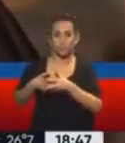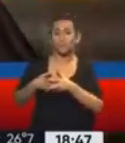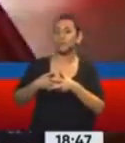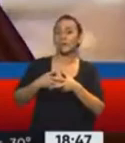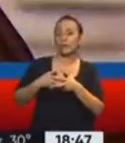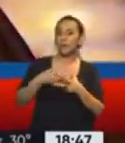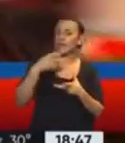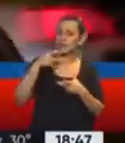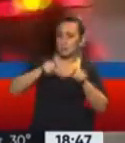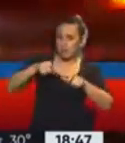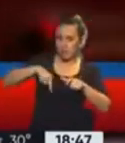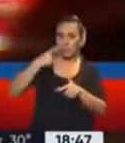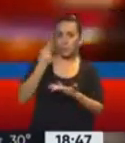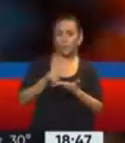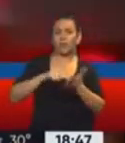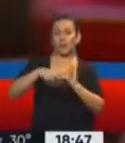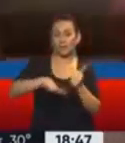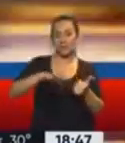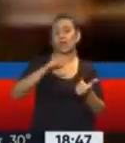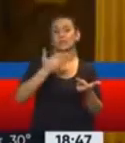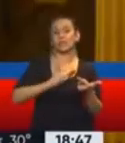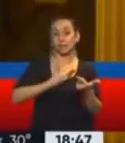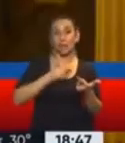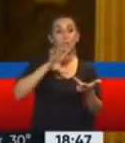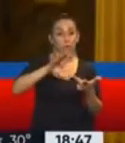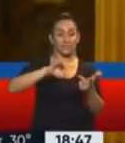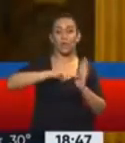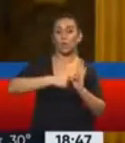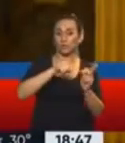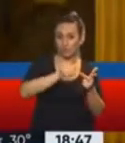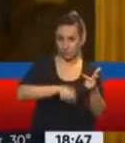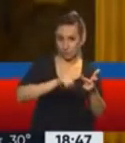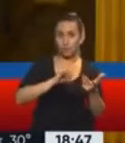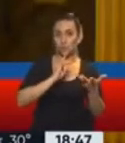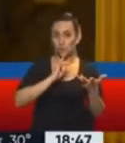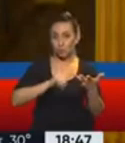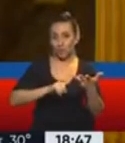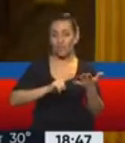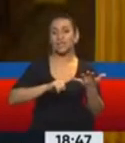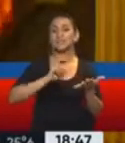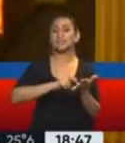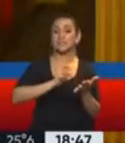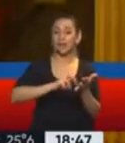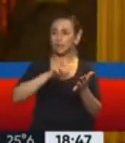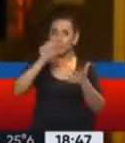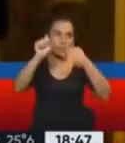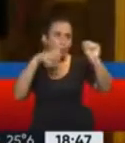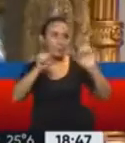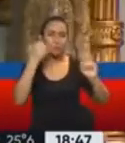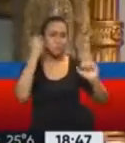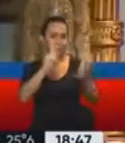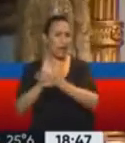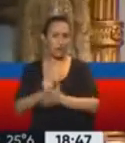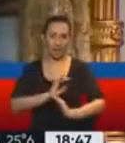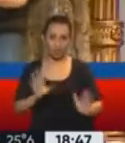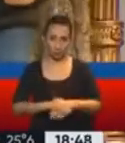a residentes de la ciudad de Buenos Aires, Santa Fe, la provincia de Buenos Aires, Tucumán y Salta. Actualmente, las